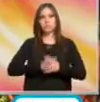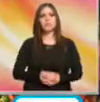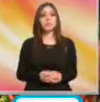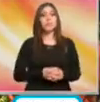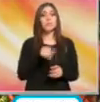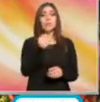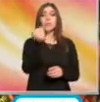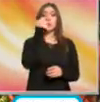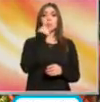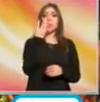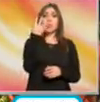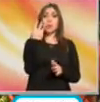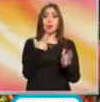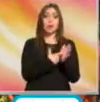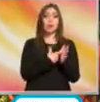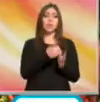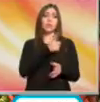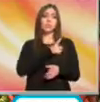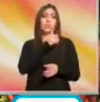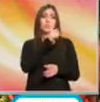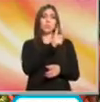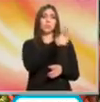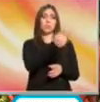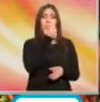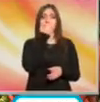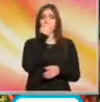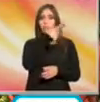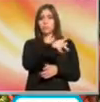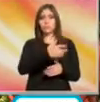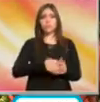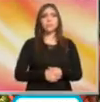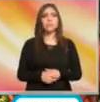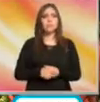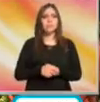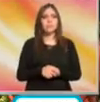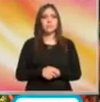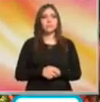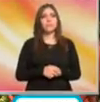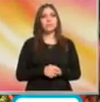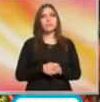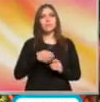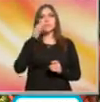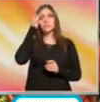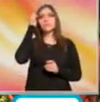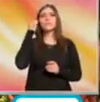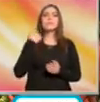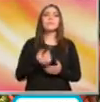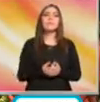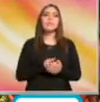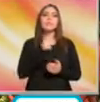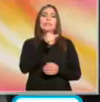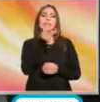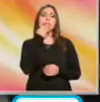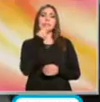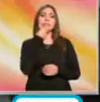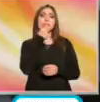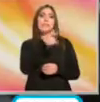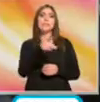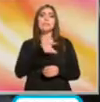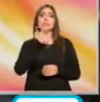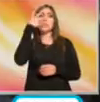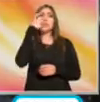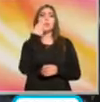4 camaroncitos, Es Quique. que son para mí. Ah, Oye, y hoy ok. no hubo licuadora, chef. Oye, ¿Vale? Hoy no hubo. Pobre Quique. Quique, no te me deprimas por la